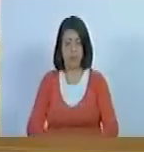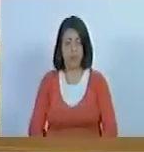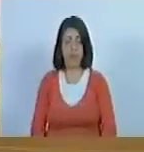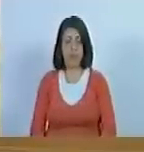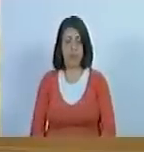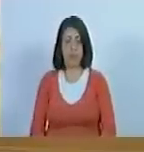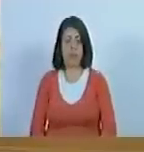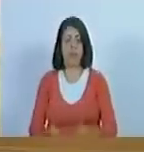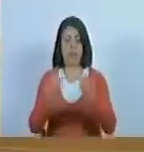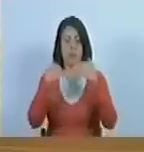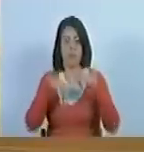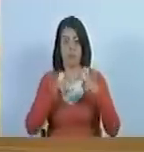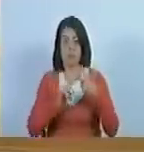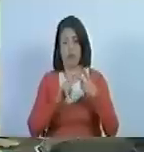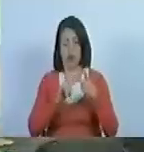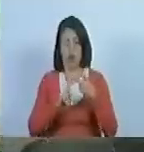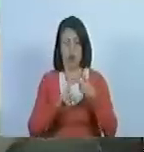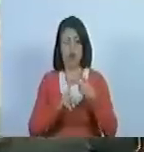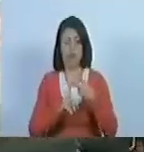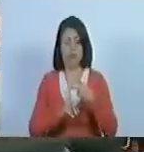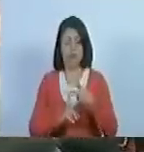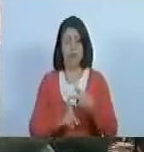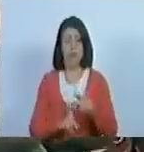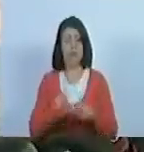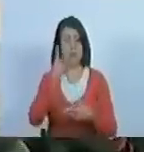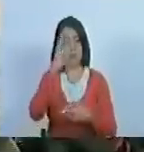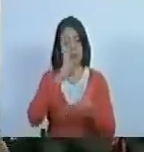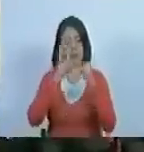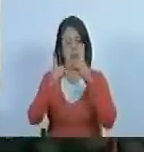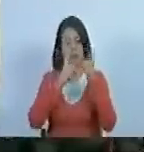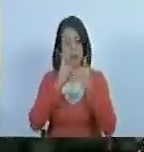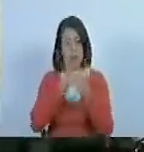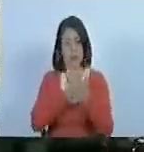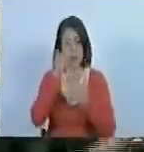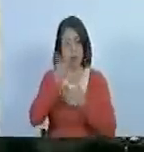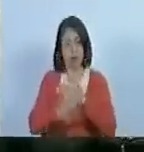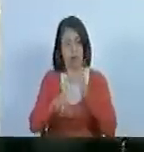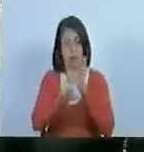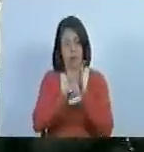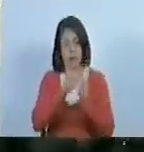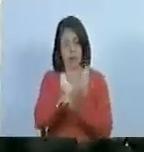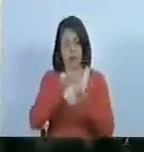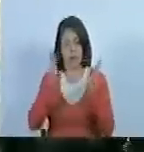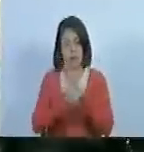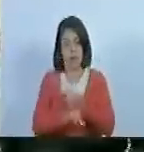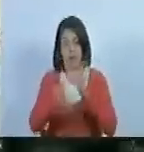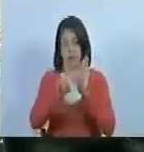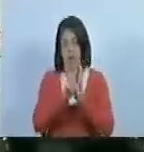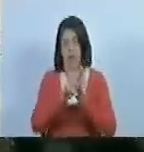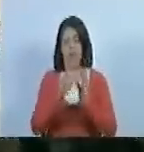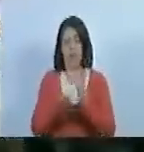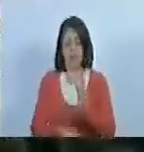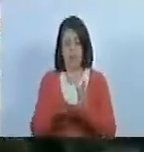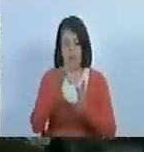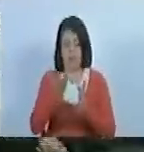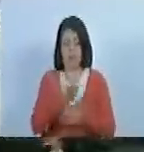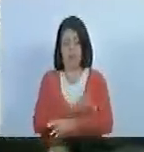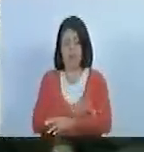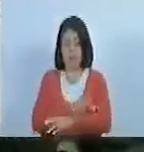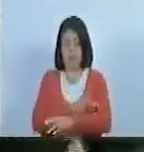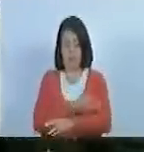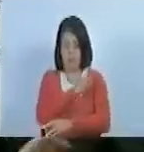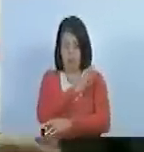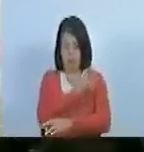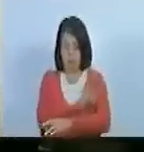aprobado. Punto número 2 del orden del día. Primera discusión del proyecto de ley de reforma del decreto con rango, valor y fuerza de ley